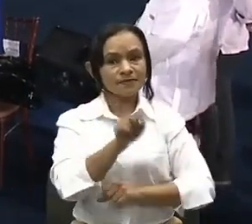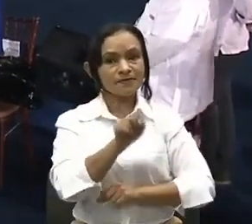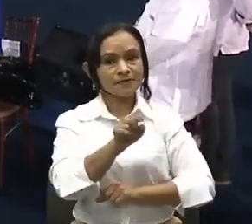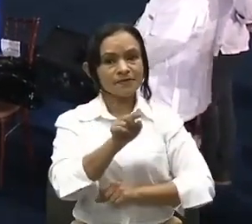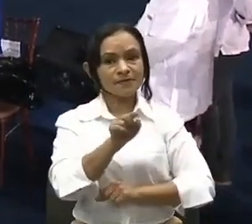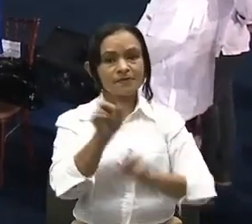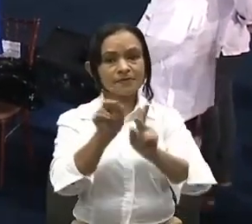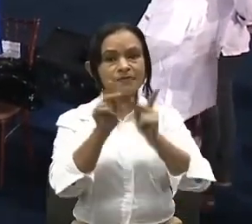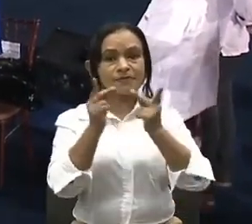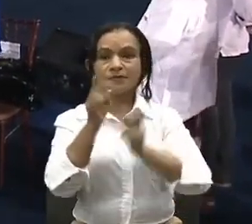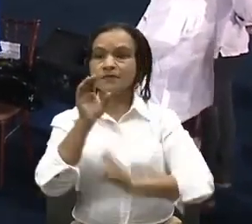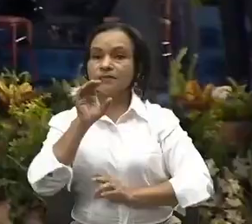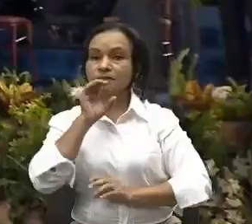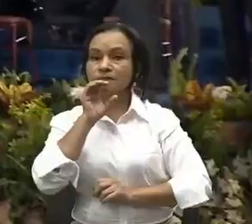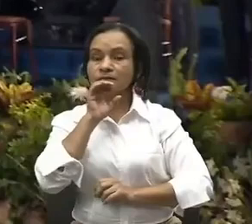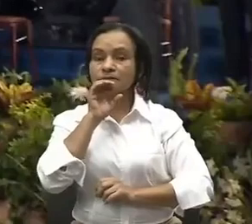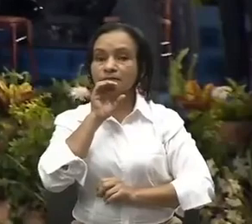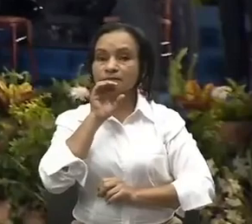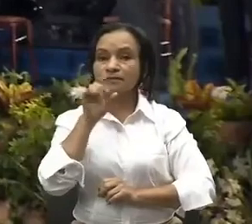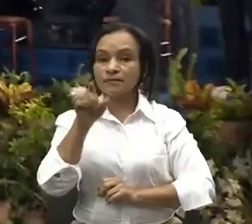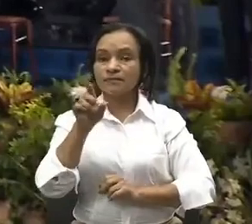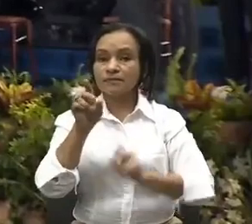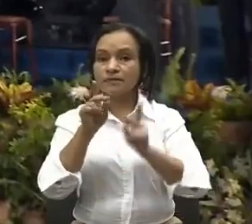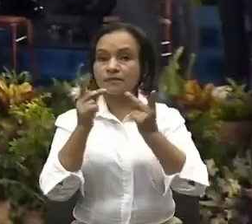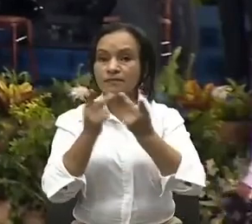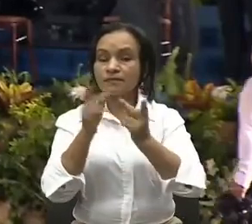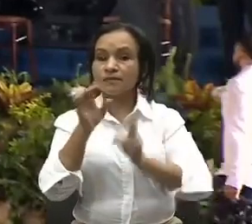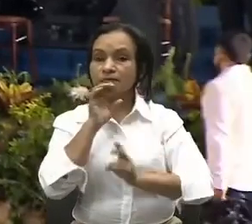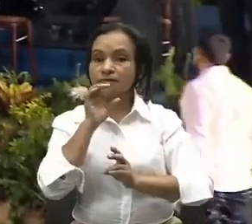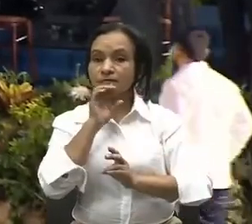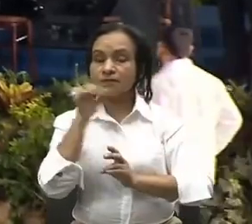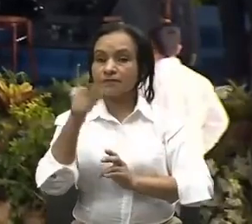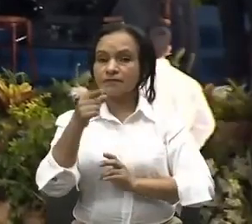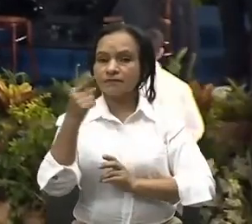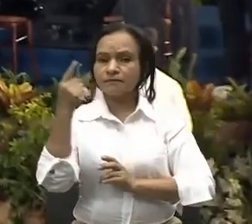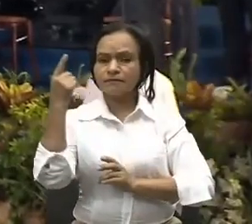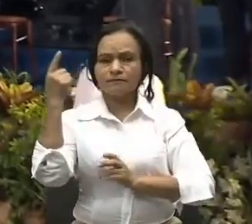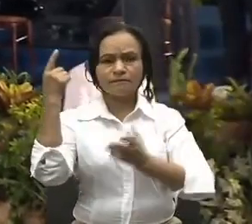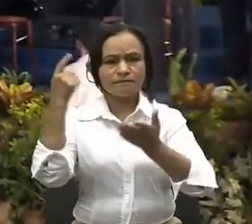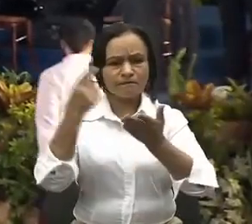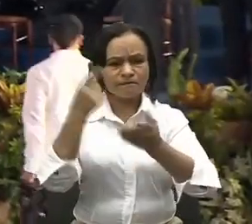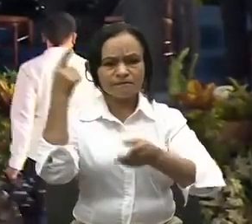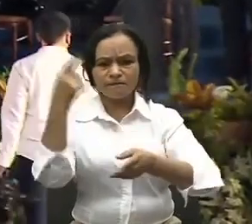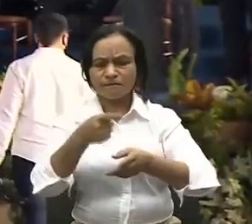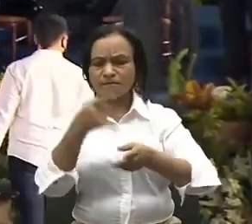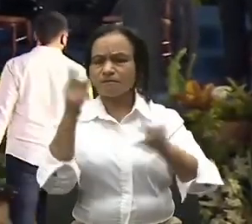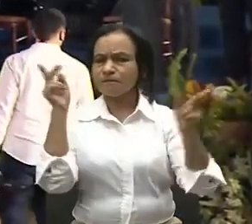como el pueblo cubano, que es sometido a sanciones brutales,